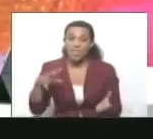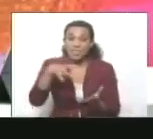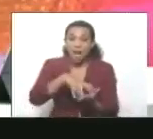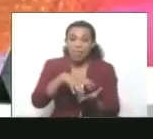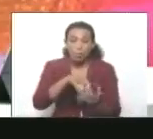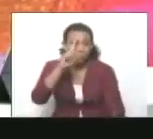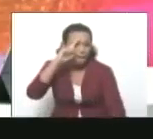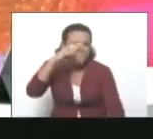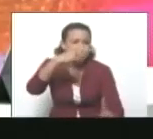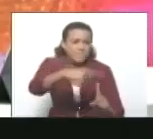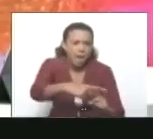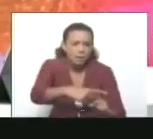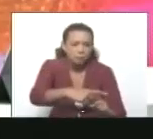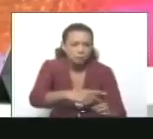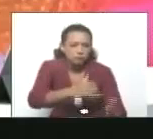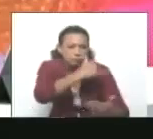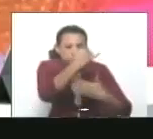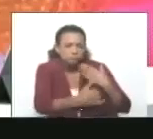una meta,